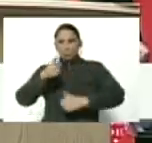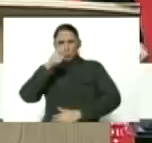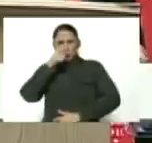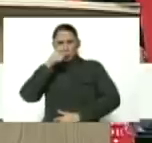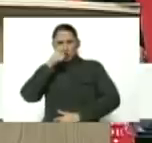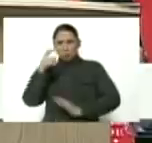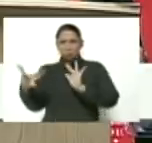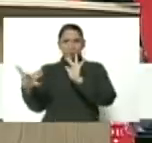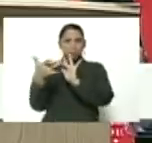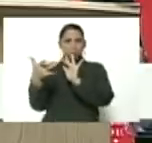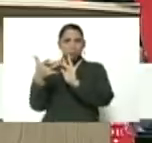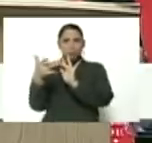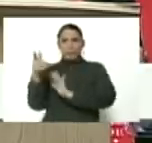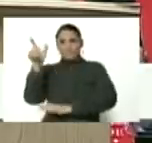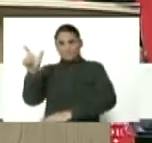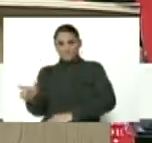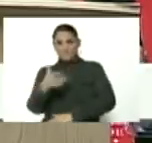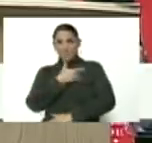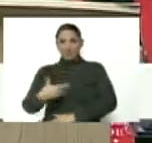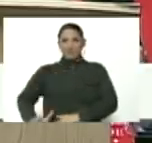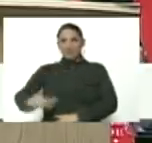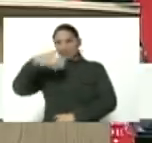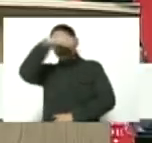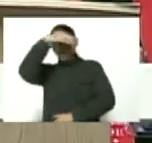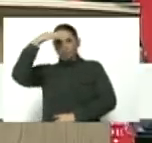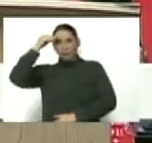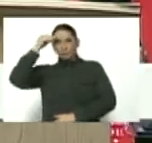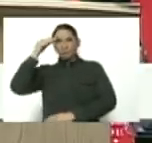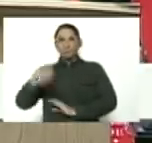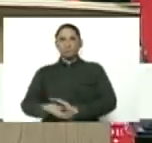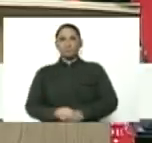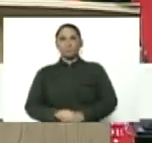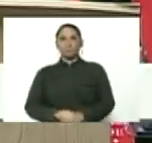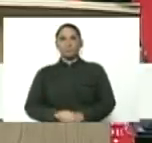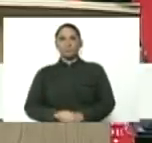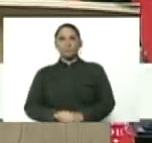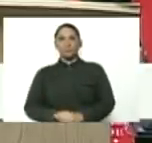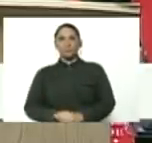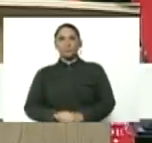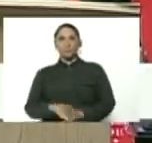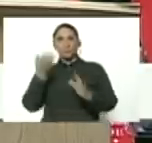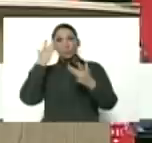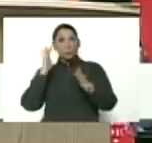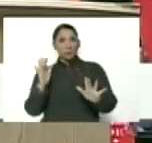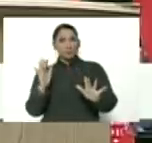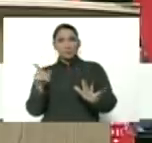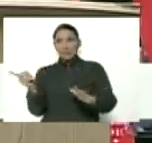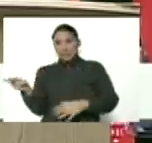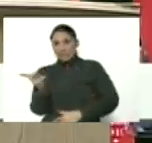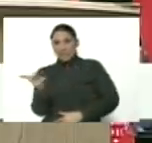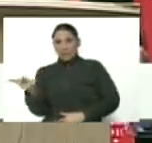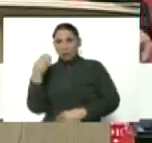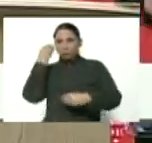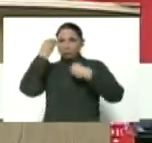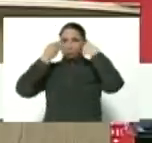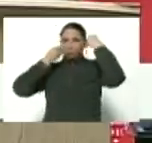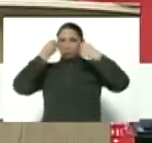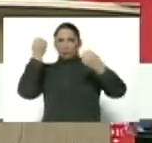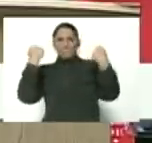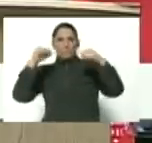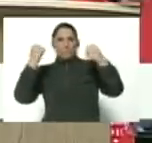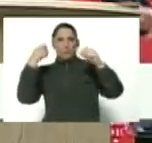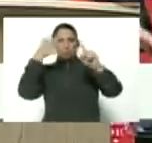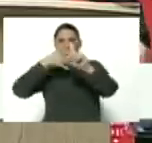directas del presidente de los Estados Unidos de Norteamérica? Pues eran los organizadores y eran los entrenadores y